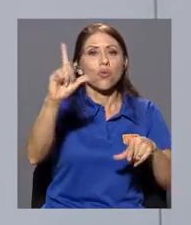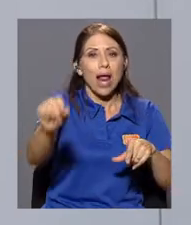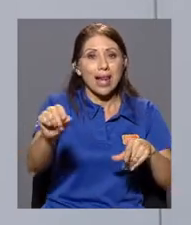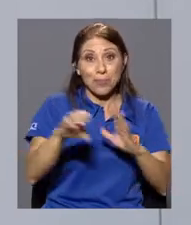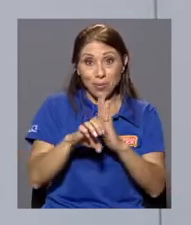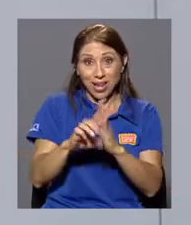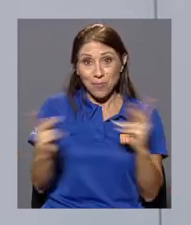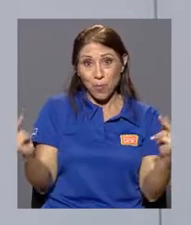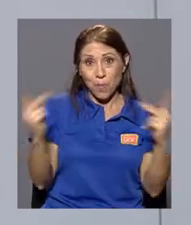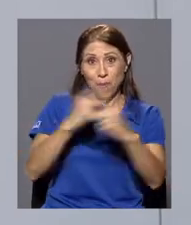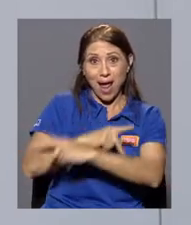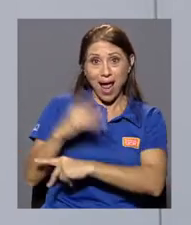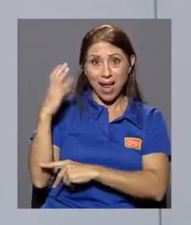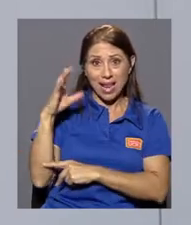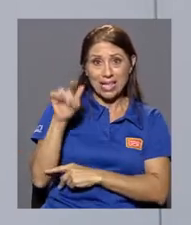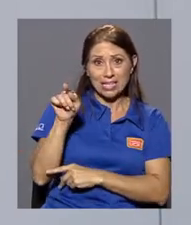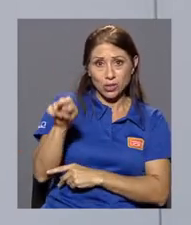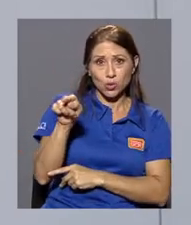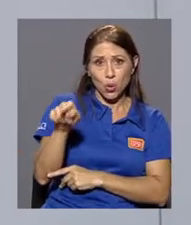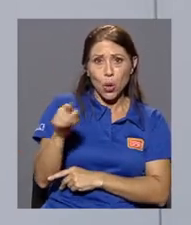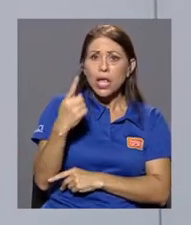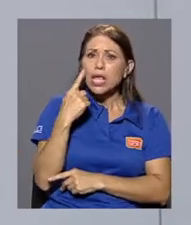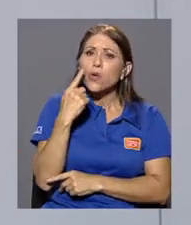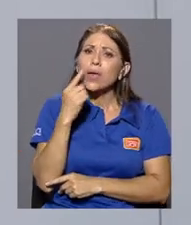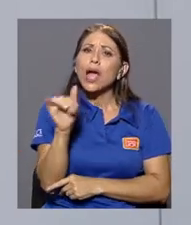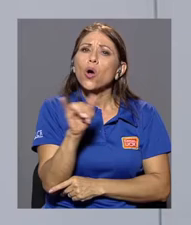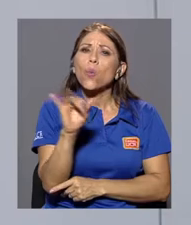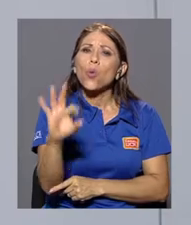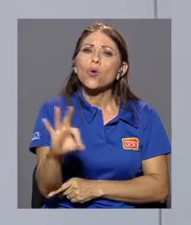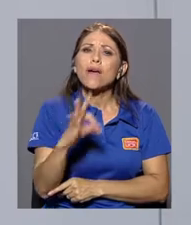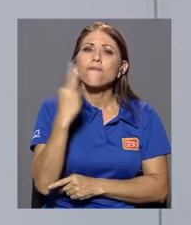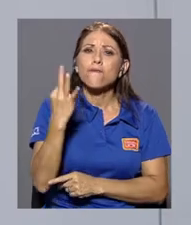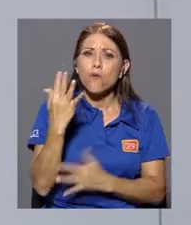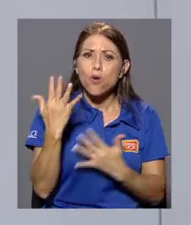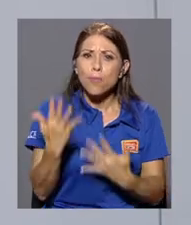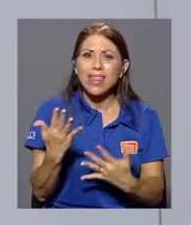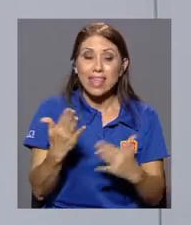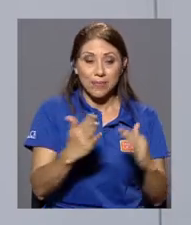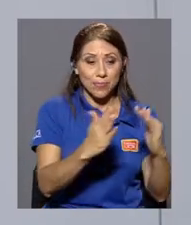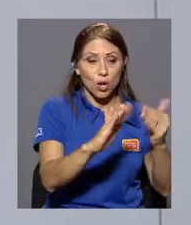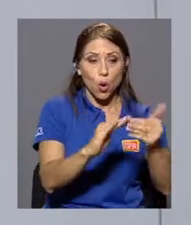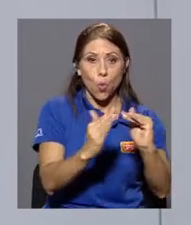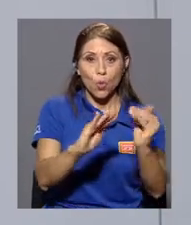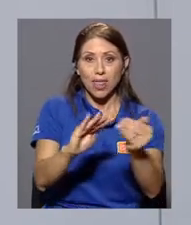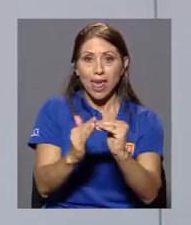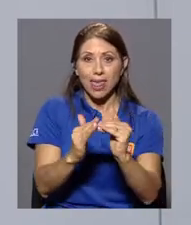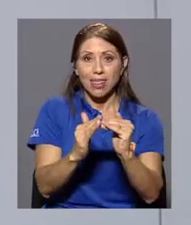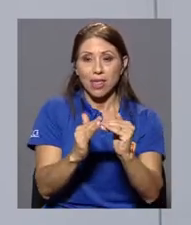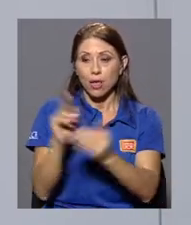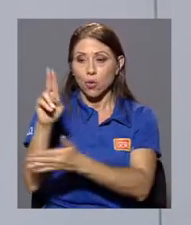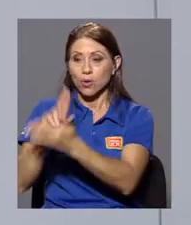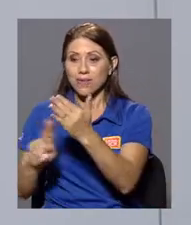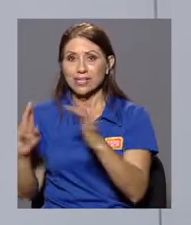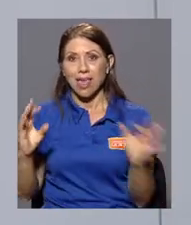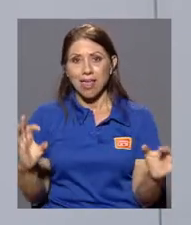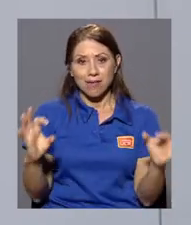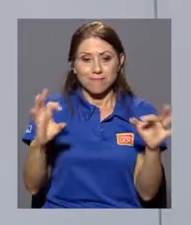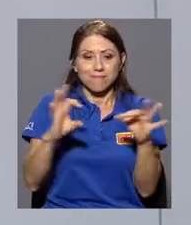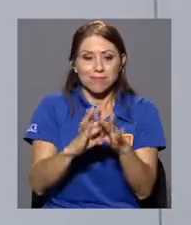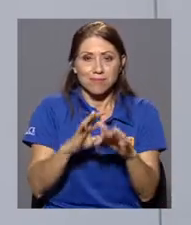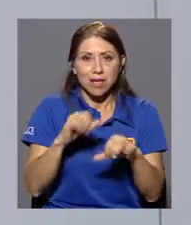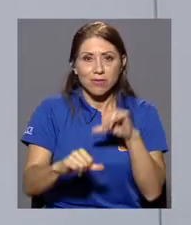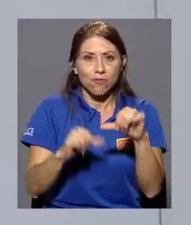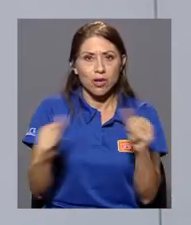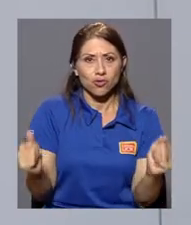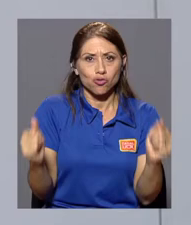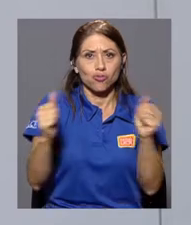Paraíso, como una manera de articular esfuerzos tanto de la comunidad con la universidad y no pensar